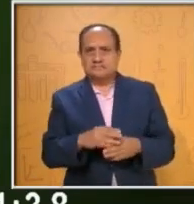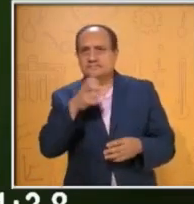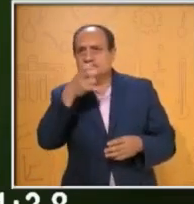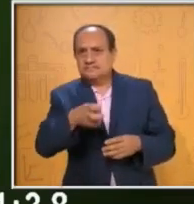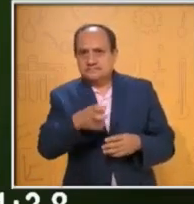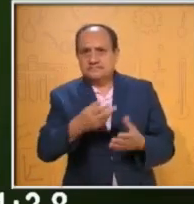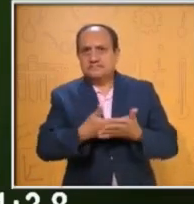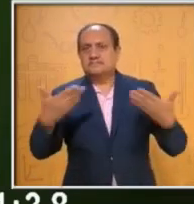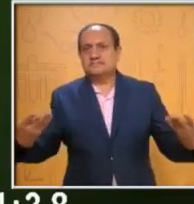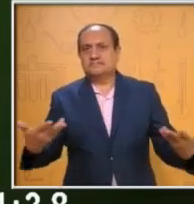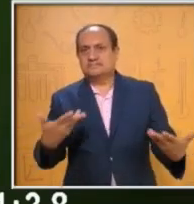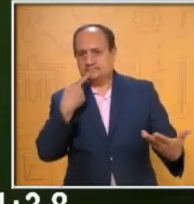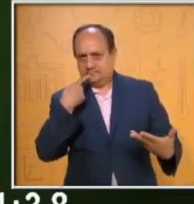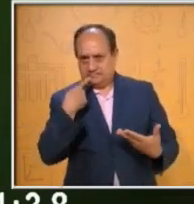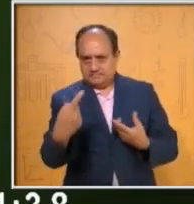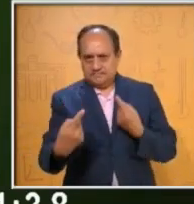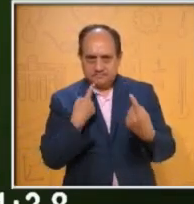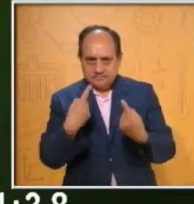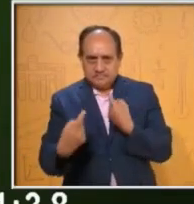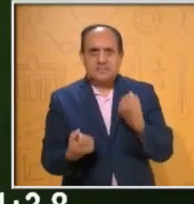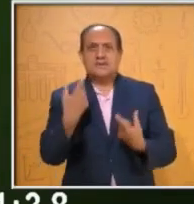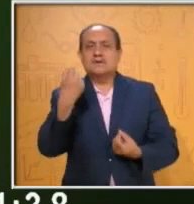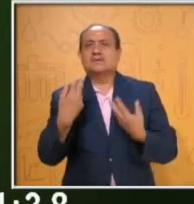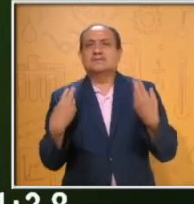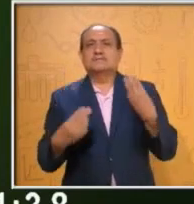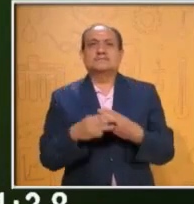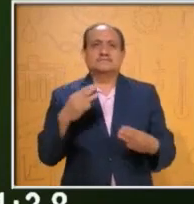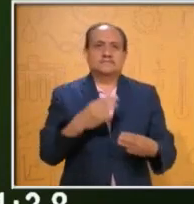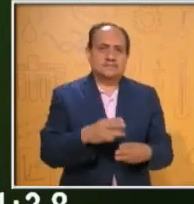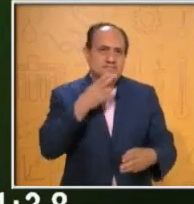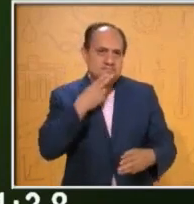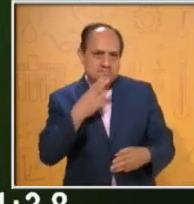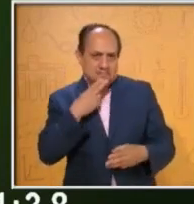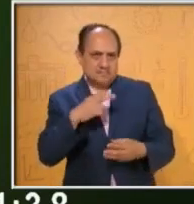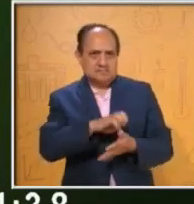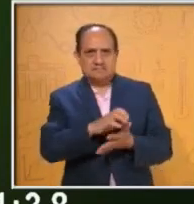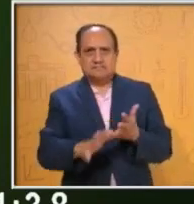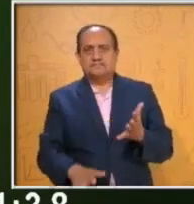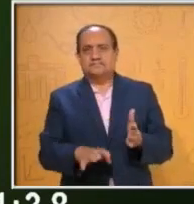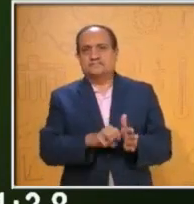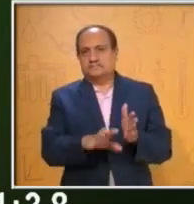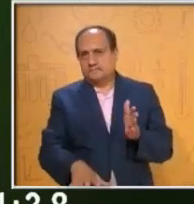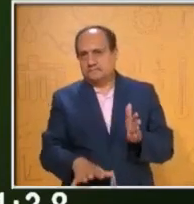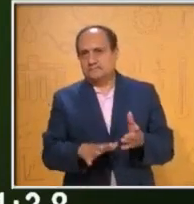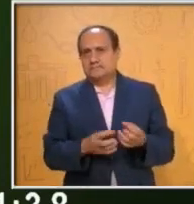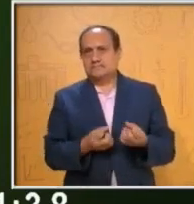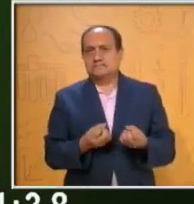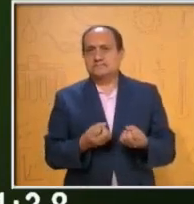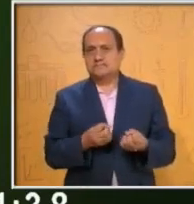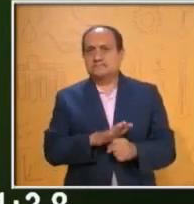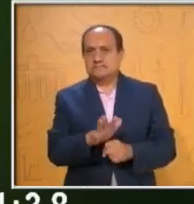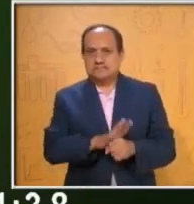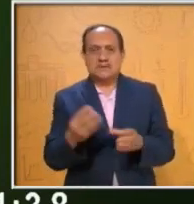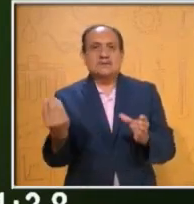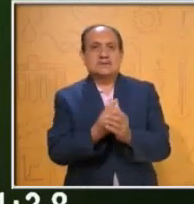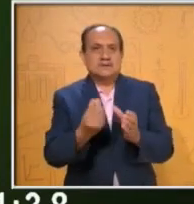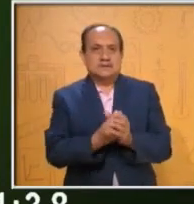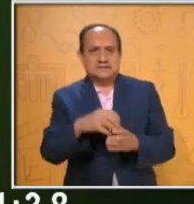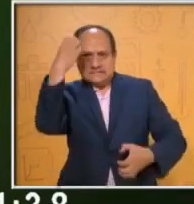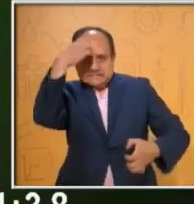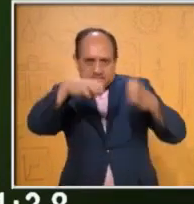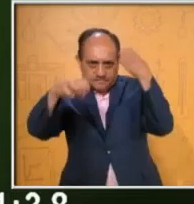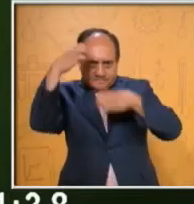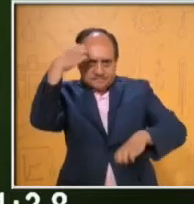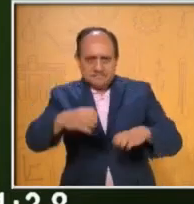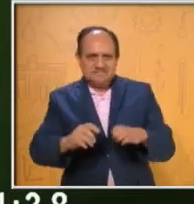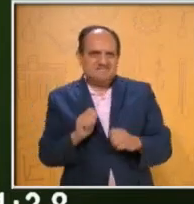esto vamos a mencionar algunos materiales que vamos a utilizar, profe Ricardo, en esta clase para experimentar lo